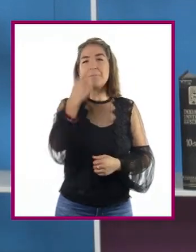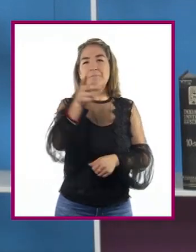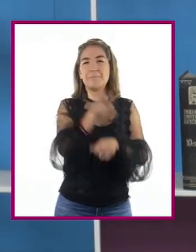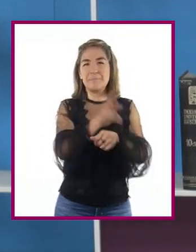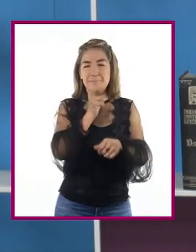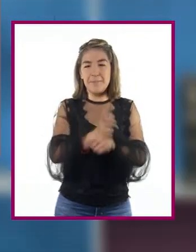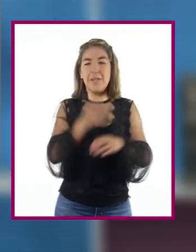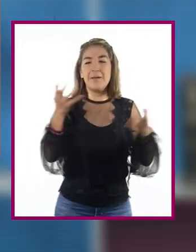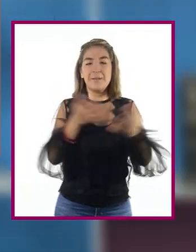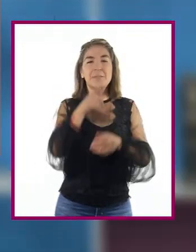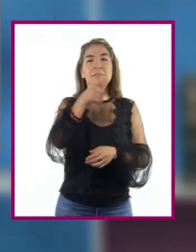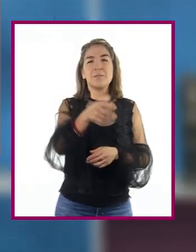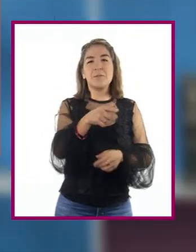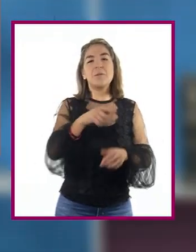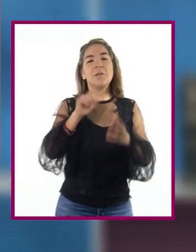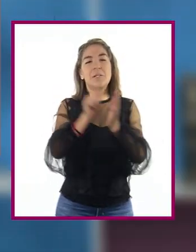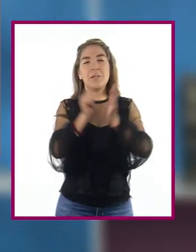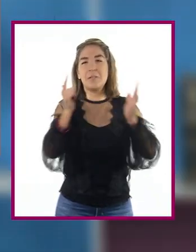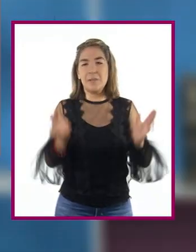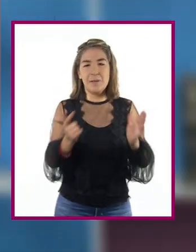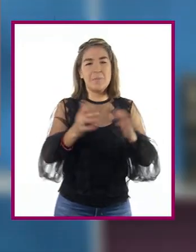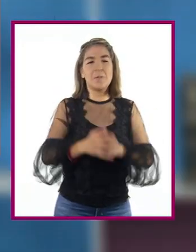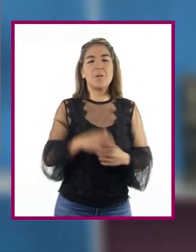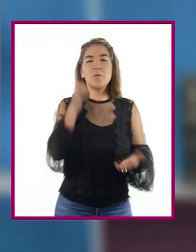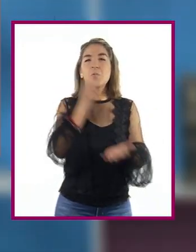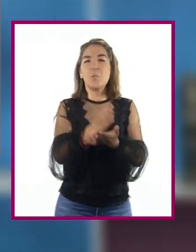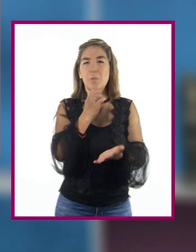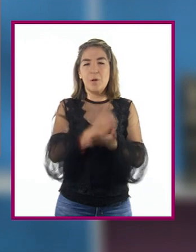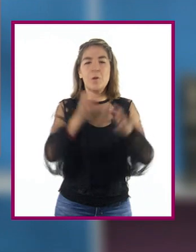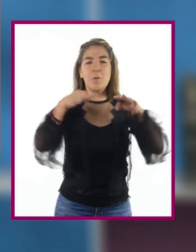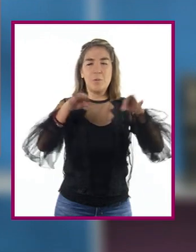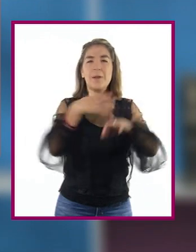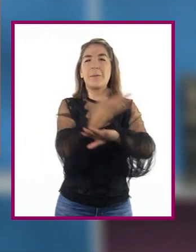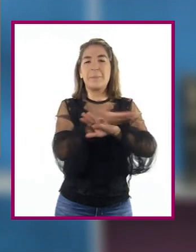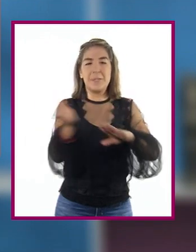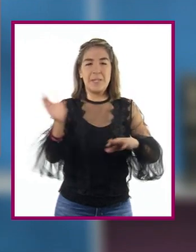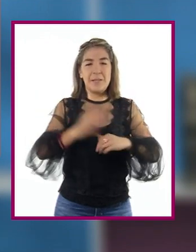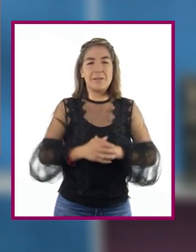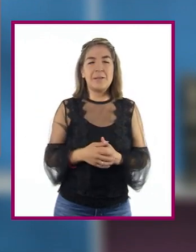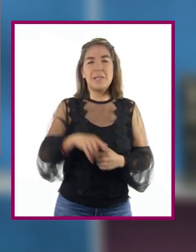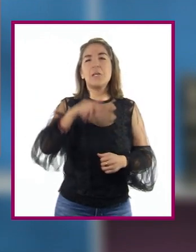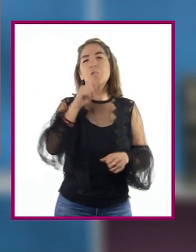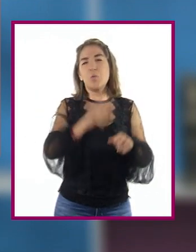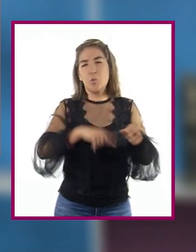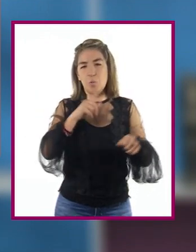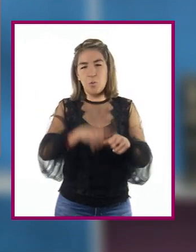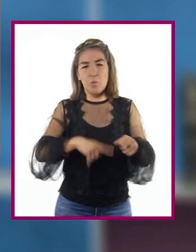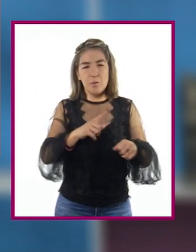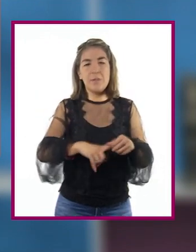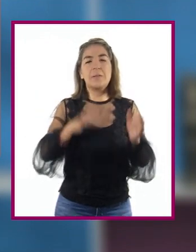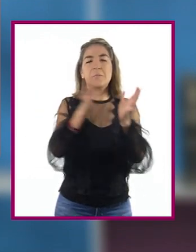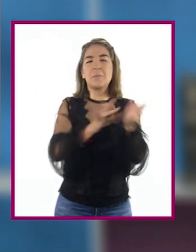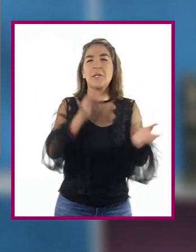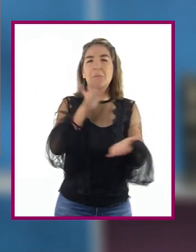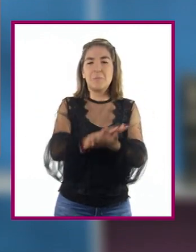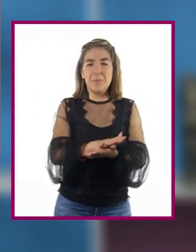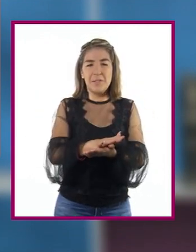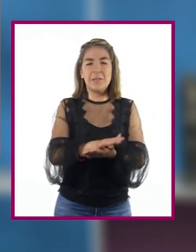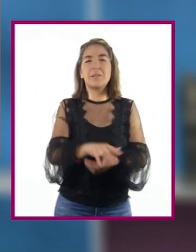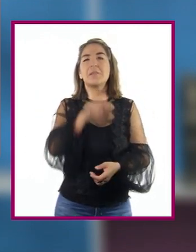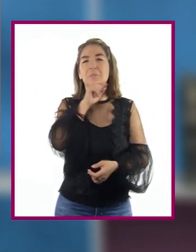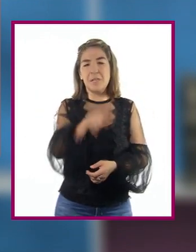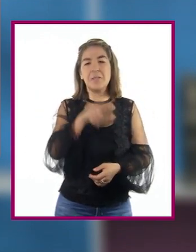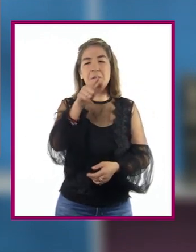invito a tener cerca su libro de texto, cuaderno u hojas blancas y de colores, pegamento, así como